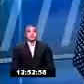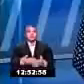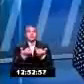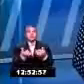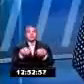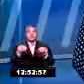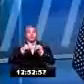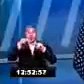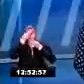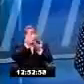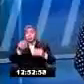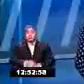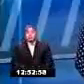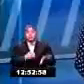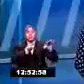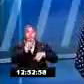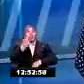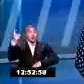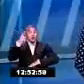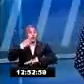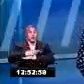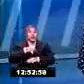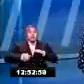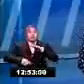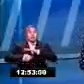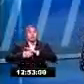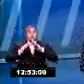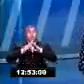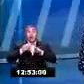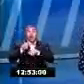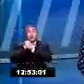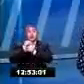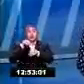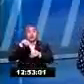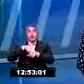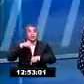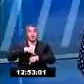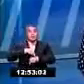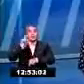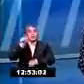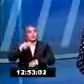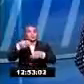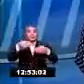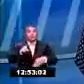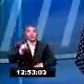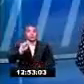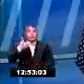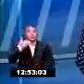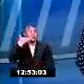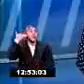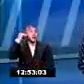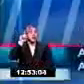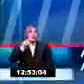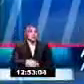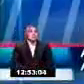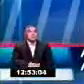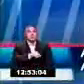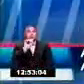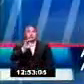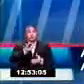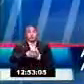Amigos, en más noticias, 64 días de aislamiento obligatorio fue el tiempo que debió cumplir un adulto mayor y su